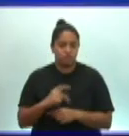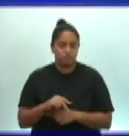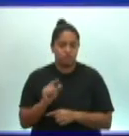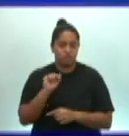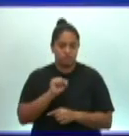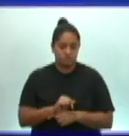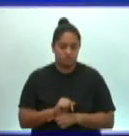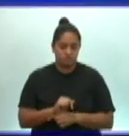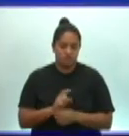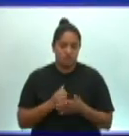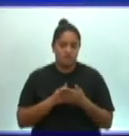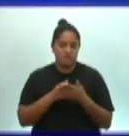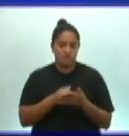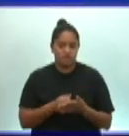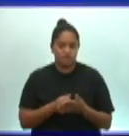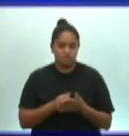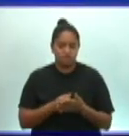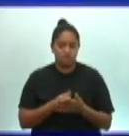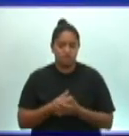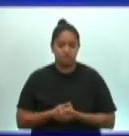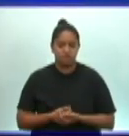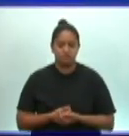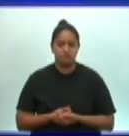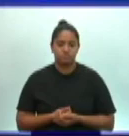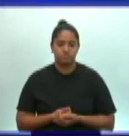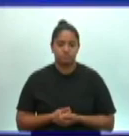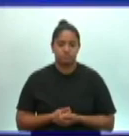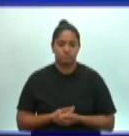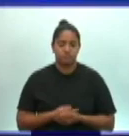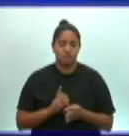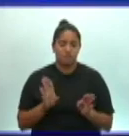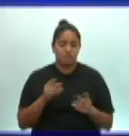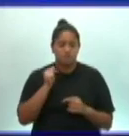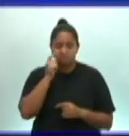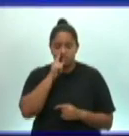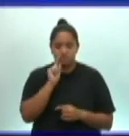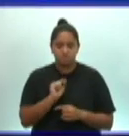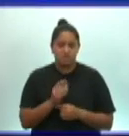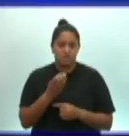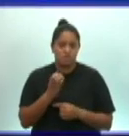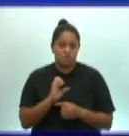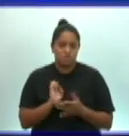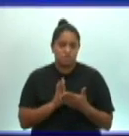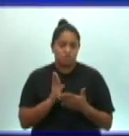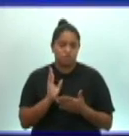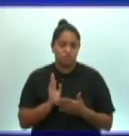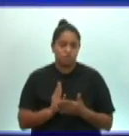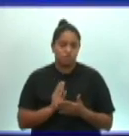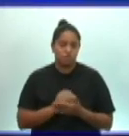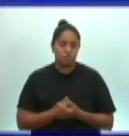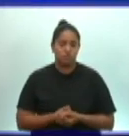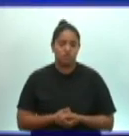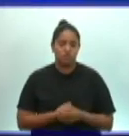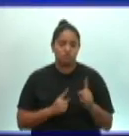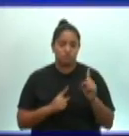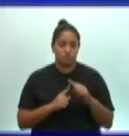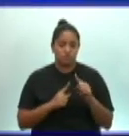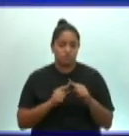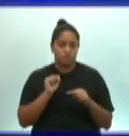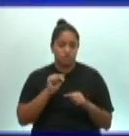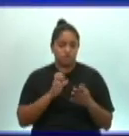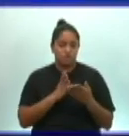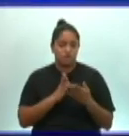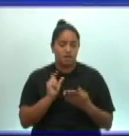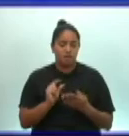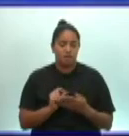la fuerza de Lorentz, aunque una vez se reanude el curso escolar, por supuesto, nosotros estaremos trabajando en estas temáticas en sus escuelas. Ahora, ya